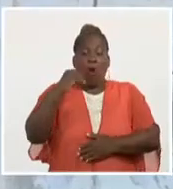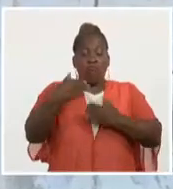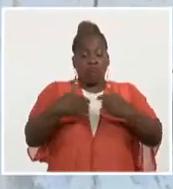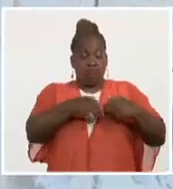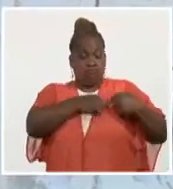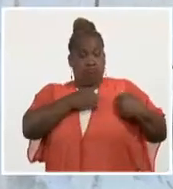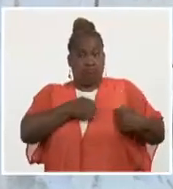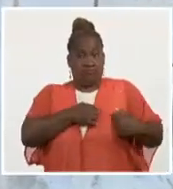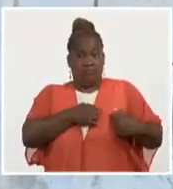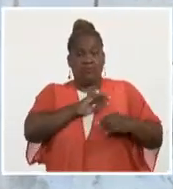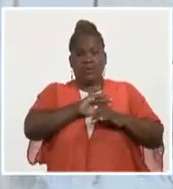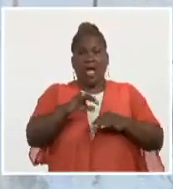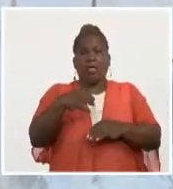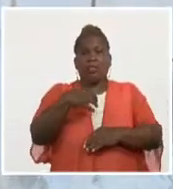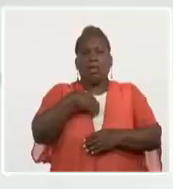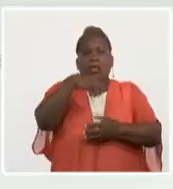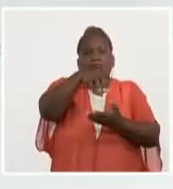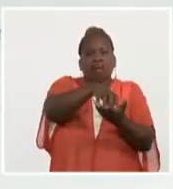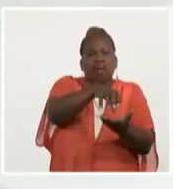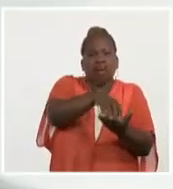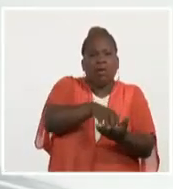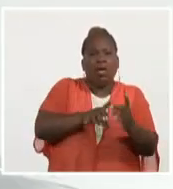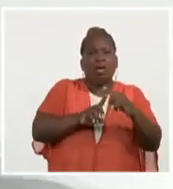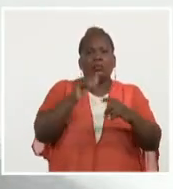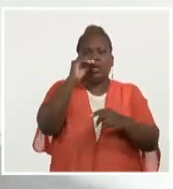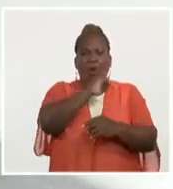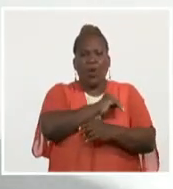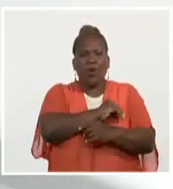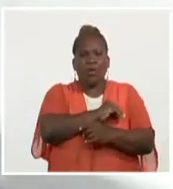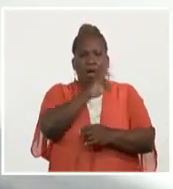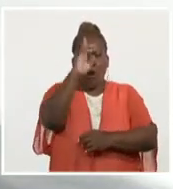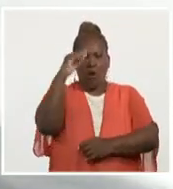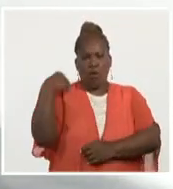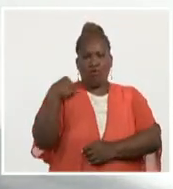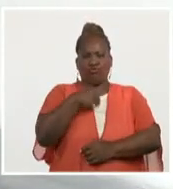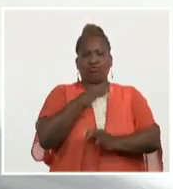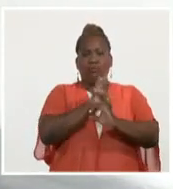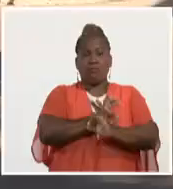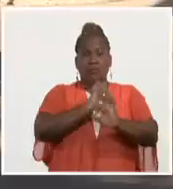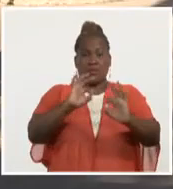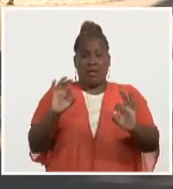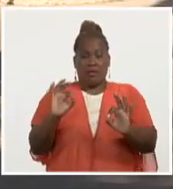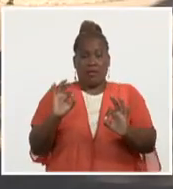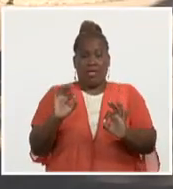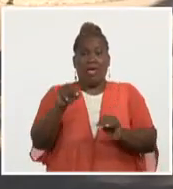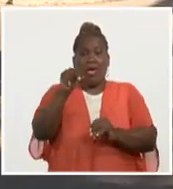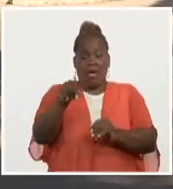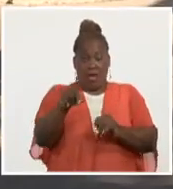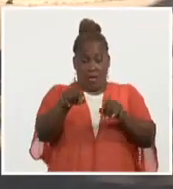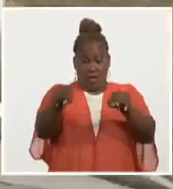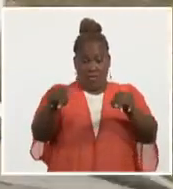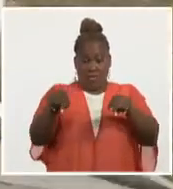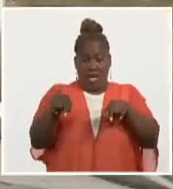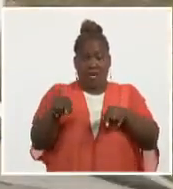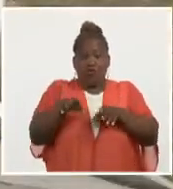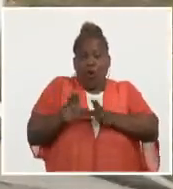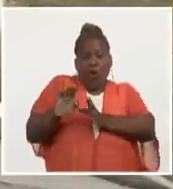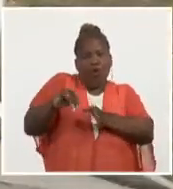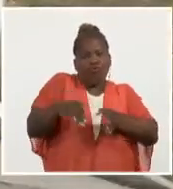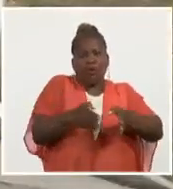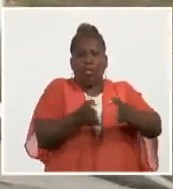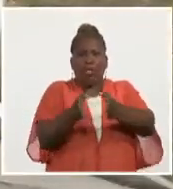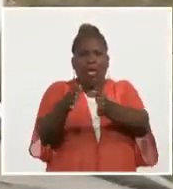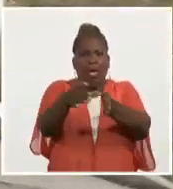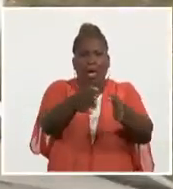dispone de toda la tecnología que llevarán las consultas especializadas, las que estarán enlazadas por senderos con jardines